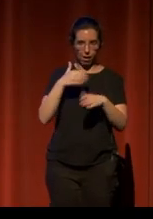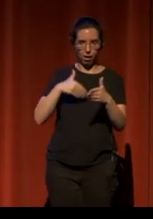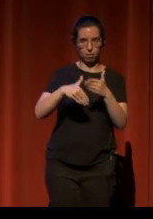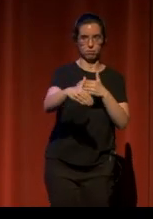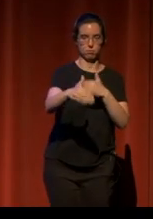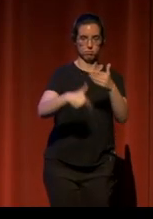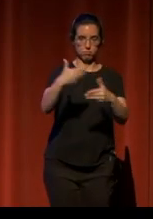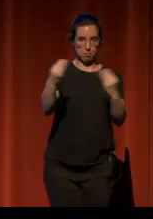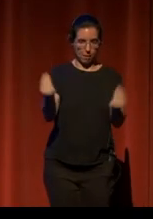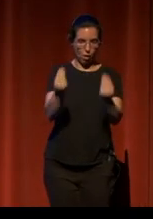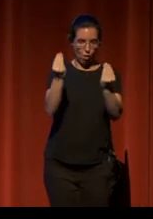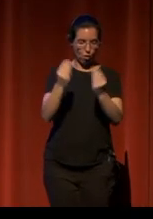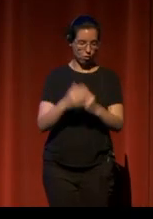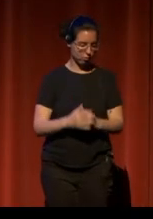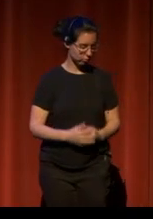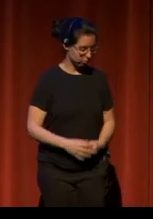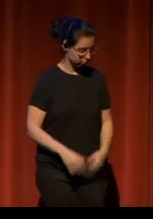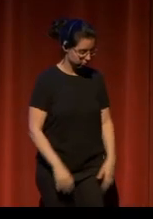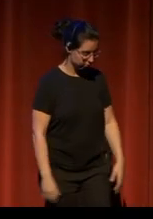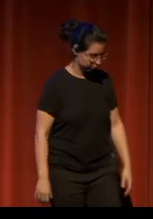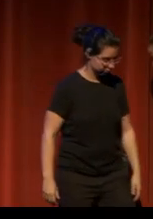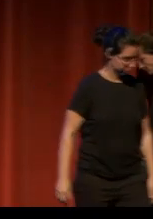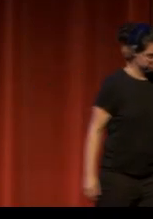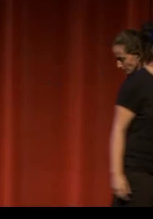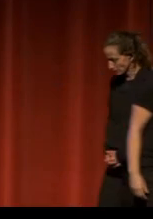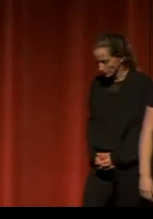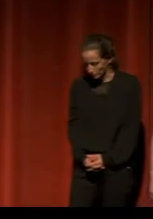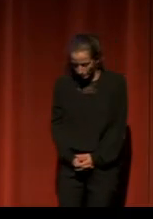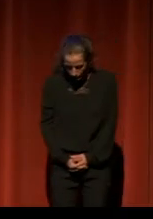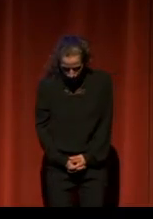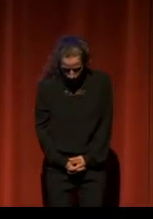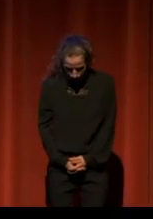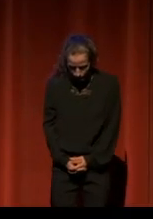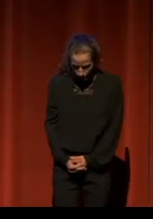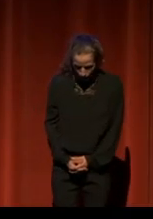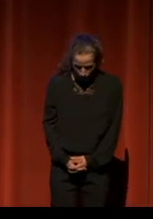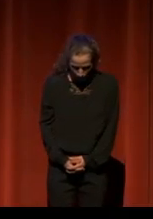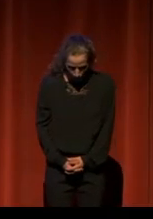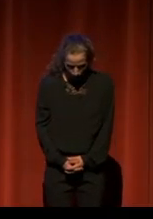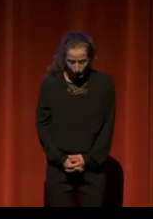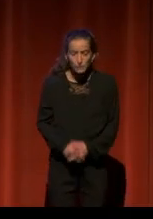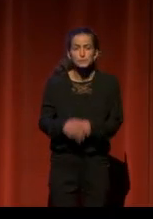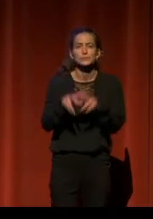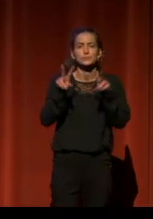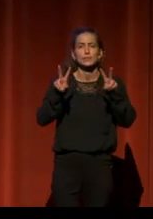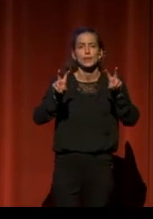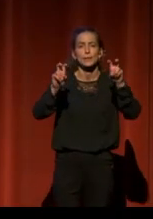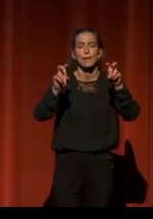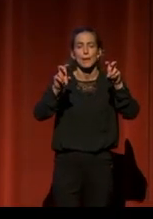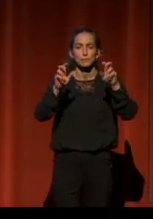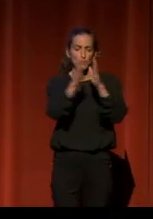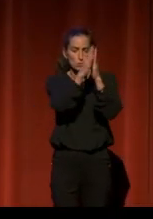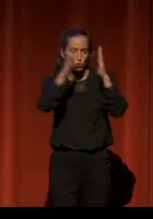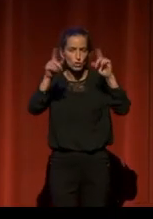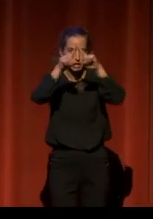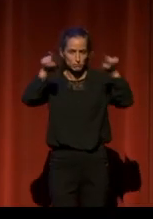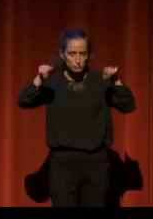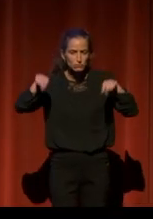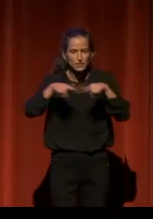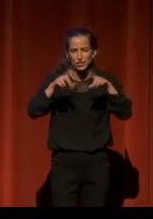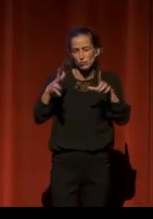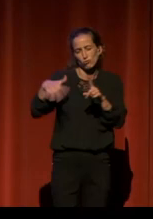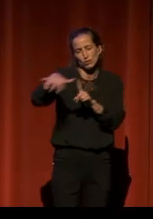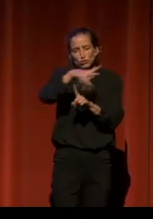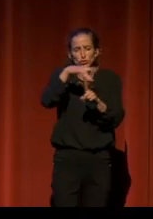no nosotros concebimos las bibliotecas hexagonales algo así como e ecosistemas naturales de innovación no